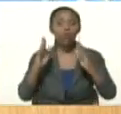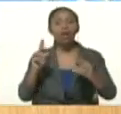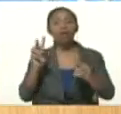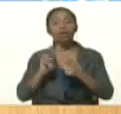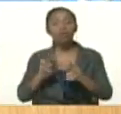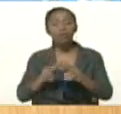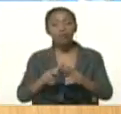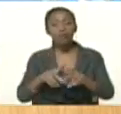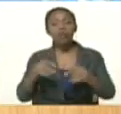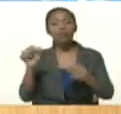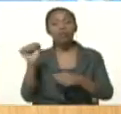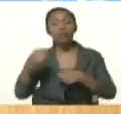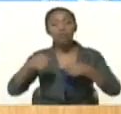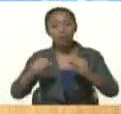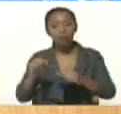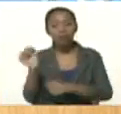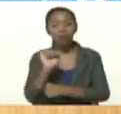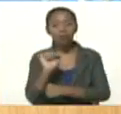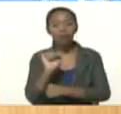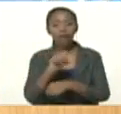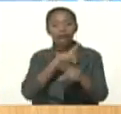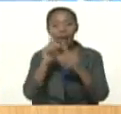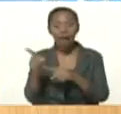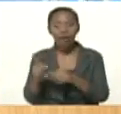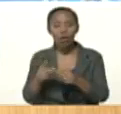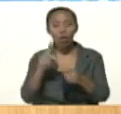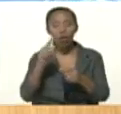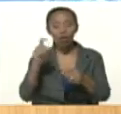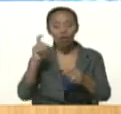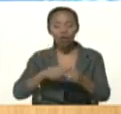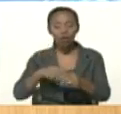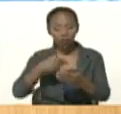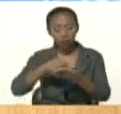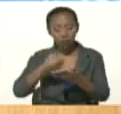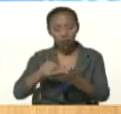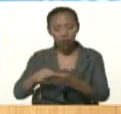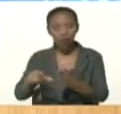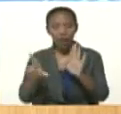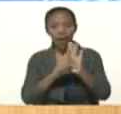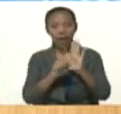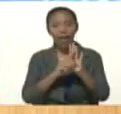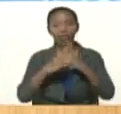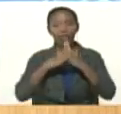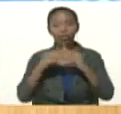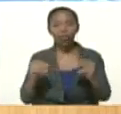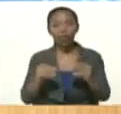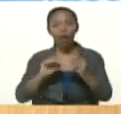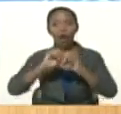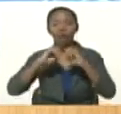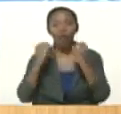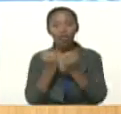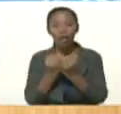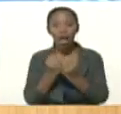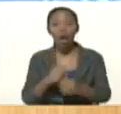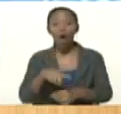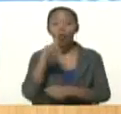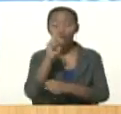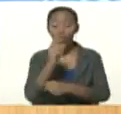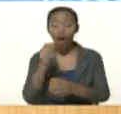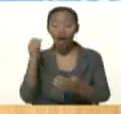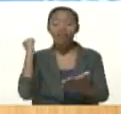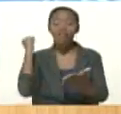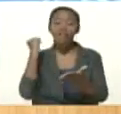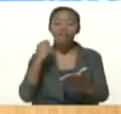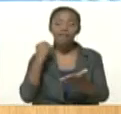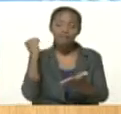las motos. Y eso va a tener un registro contable legal en todas las dependencias. Ahorita, una factura que se